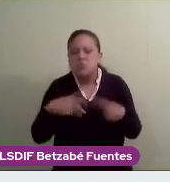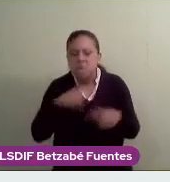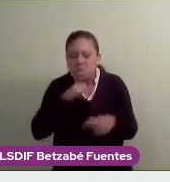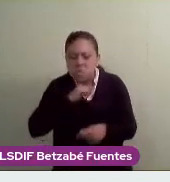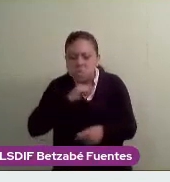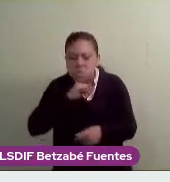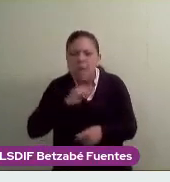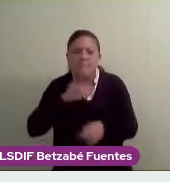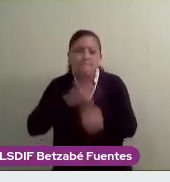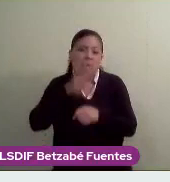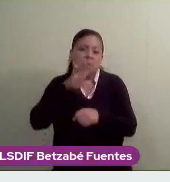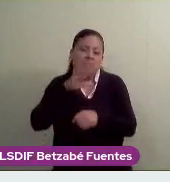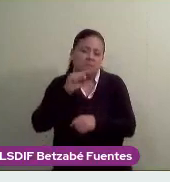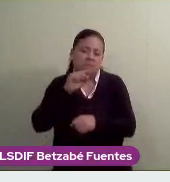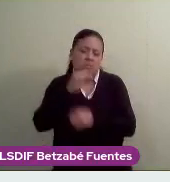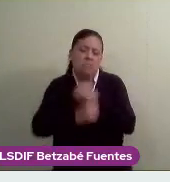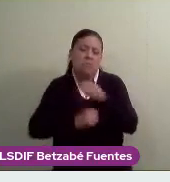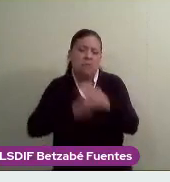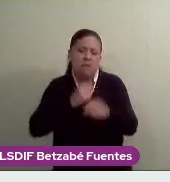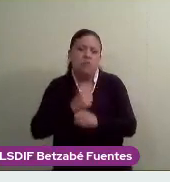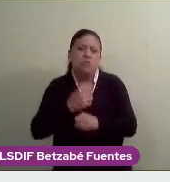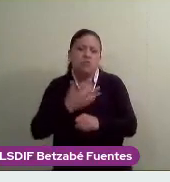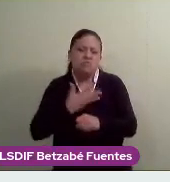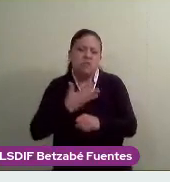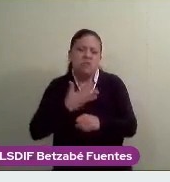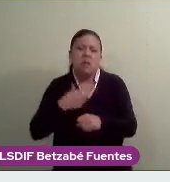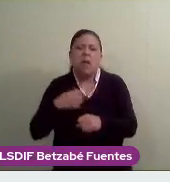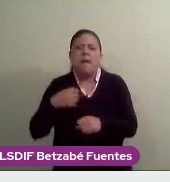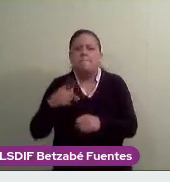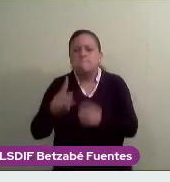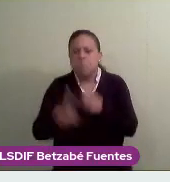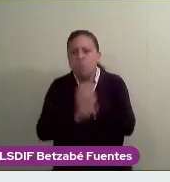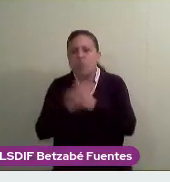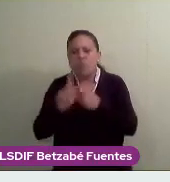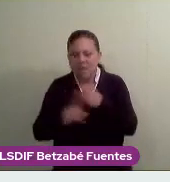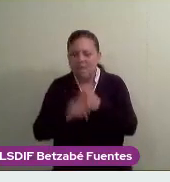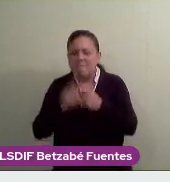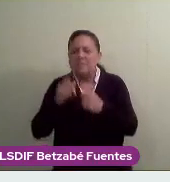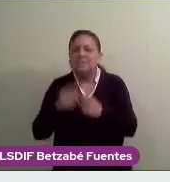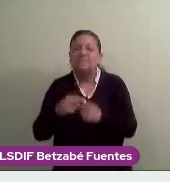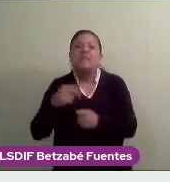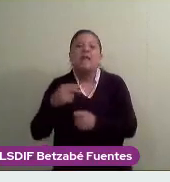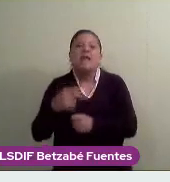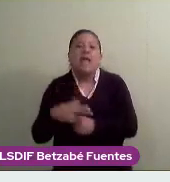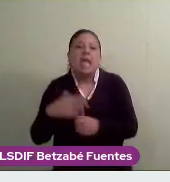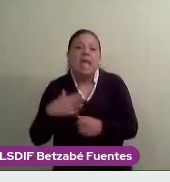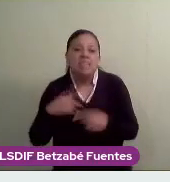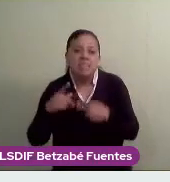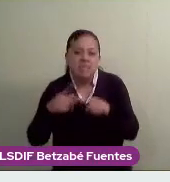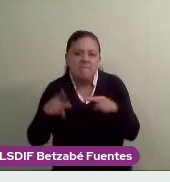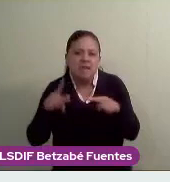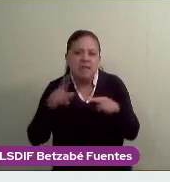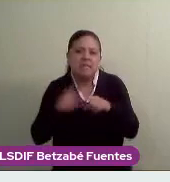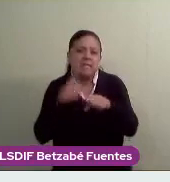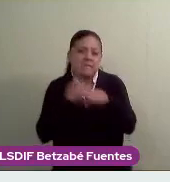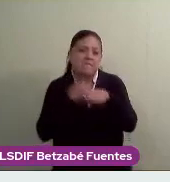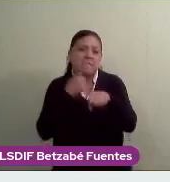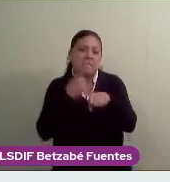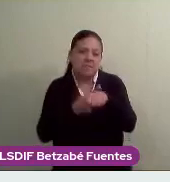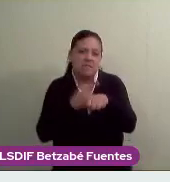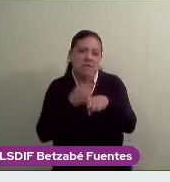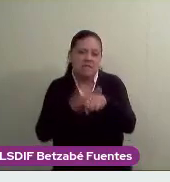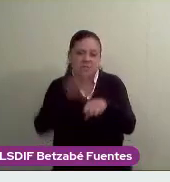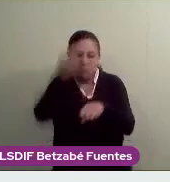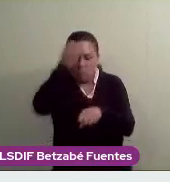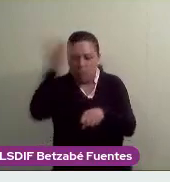trastorno neurocognitivo de tipo Alzheimer. Ya sé que me estoy yendo con palabras un poquito complicadas, pero es para